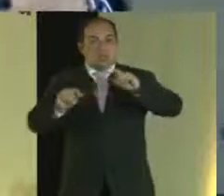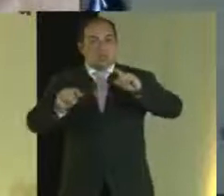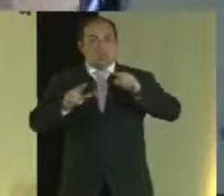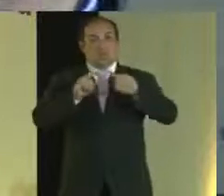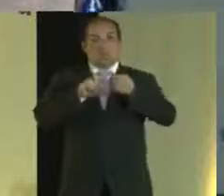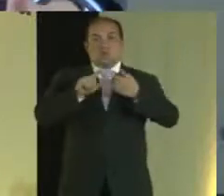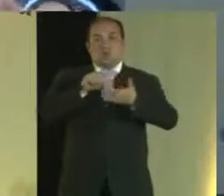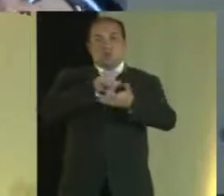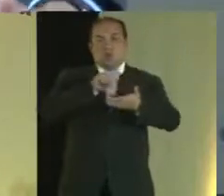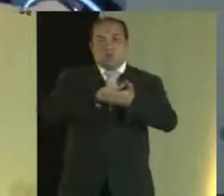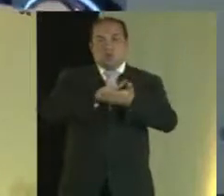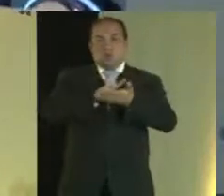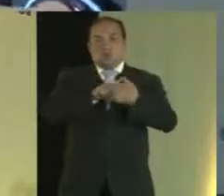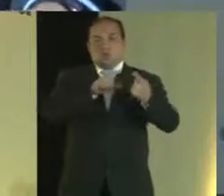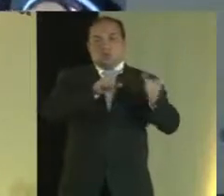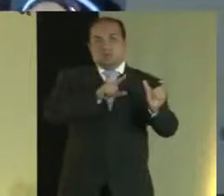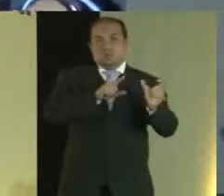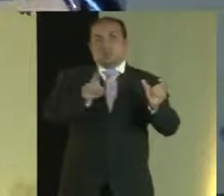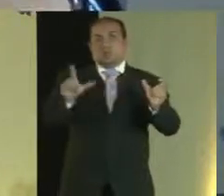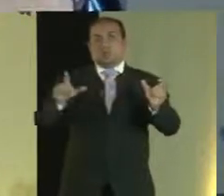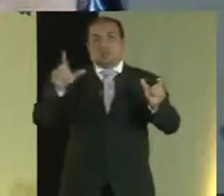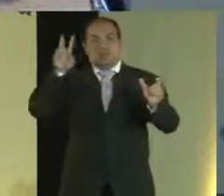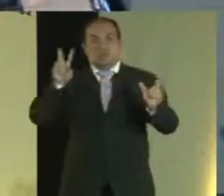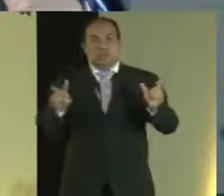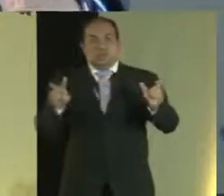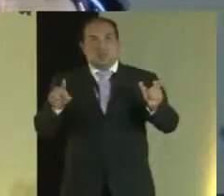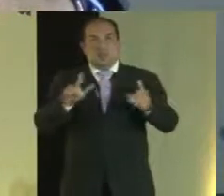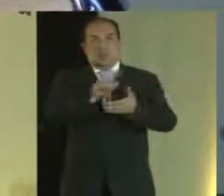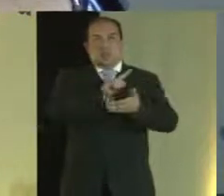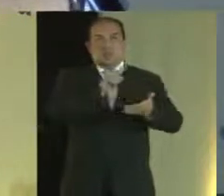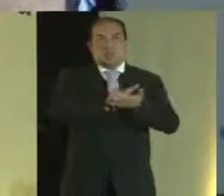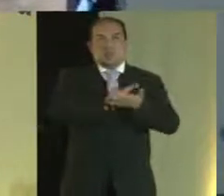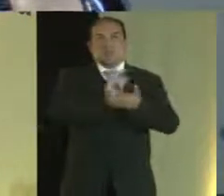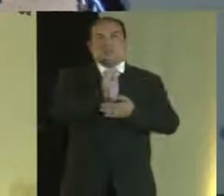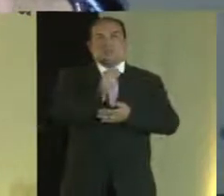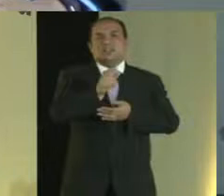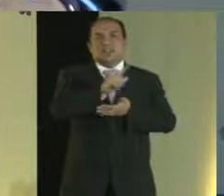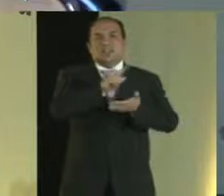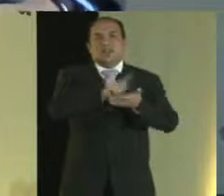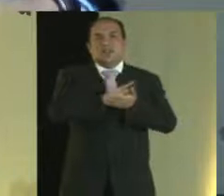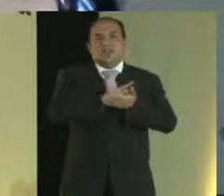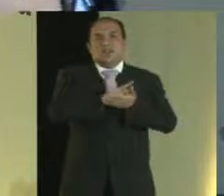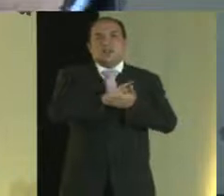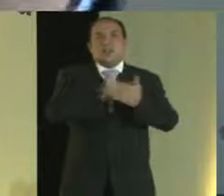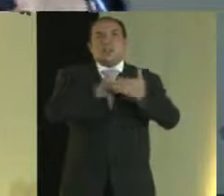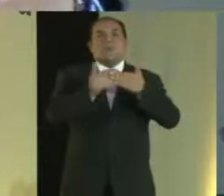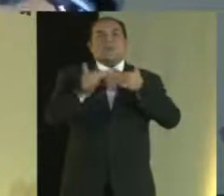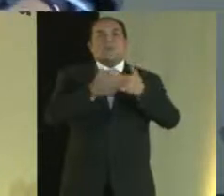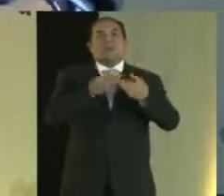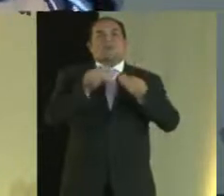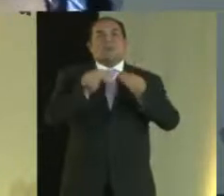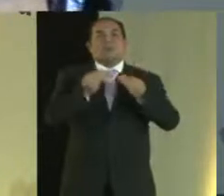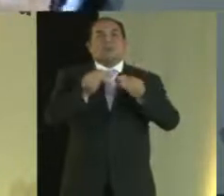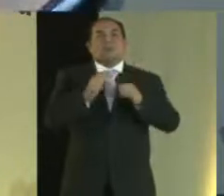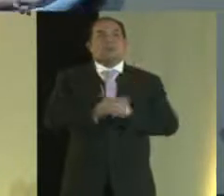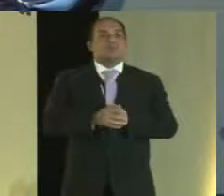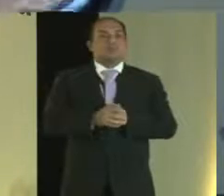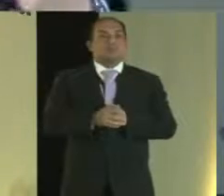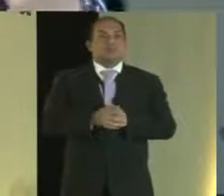la ley y la realidad. La ley es una ley muy progresista, muy